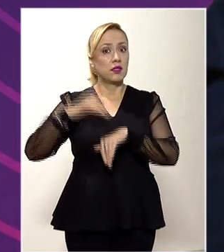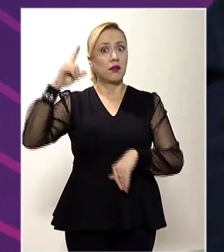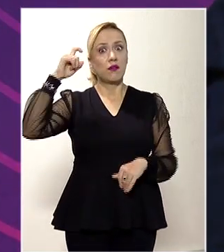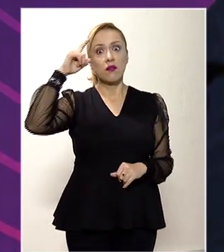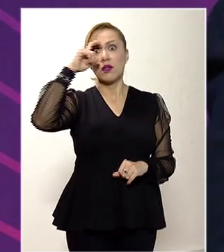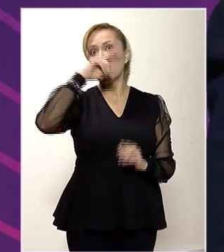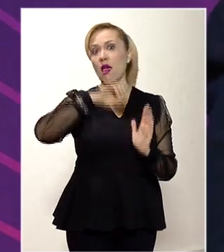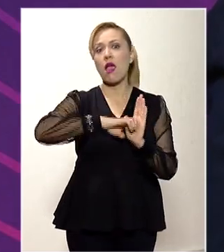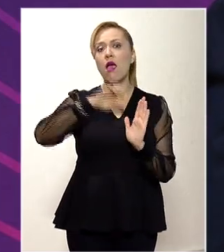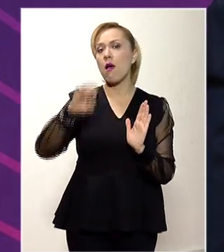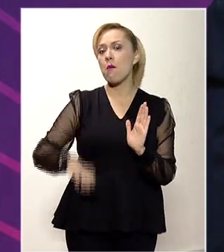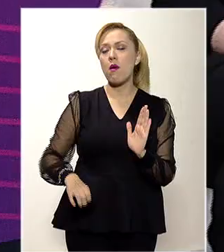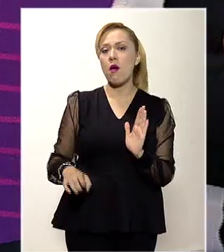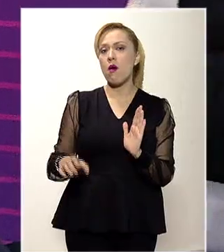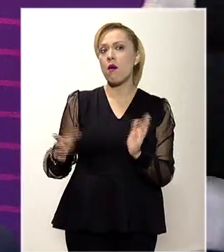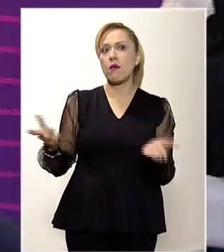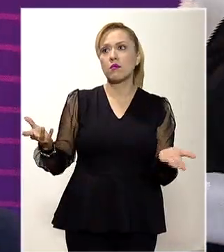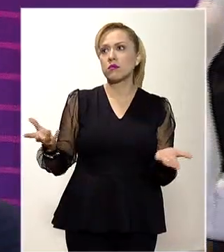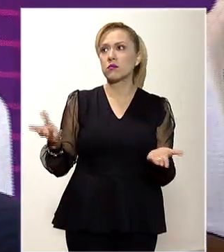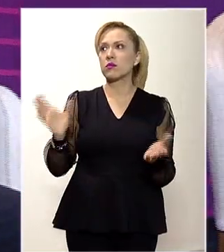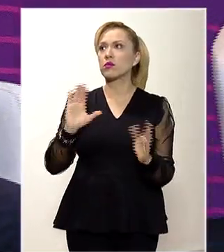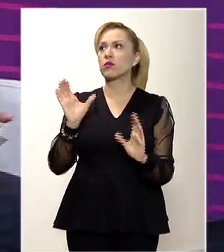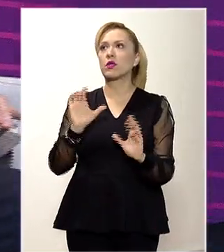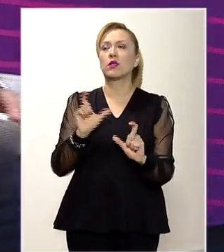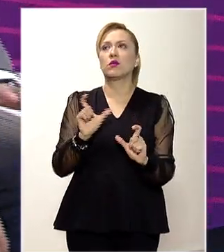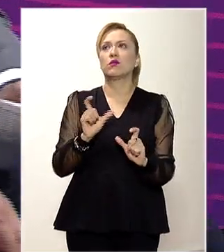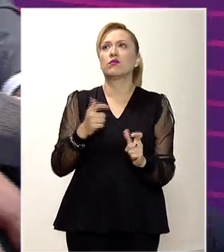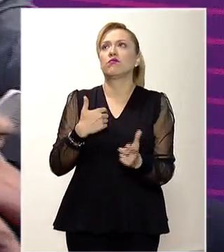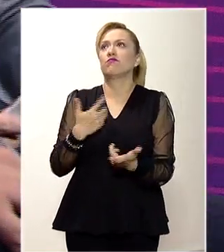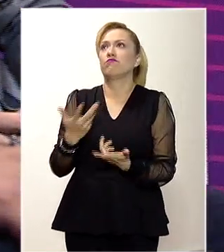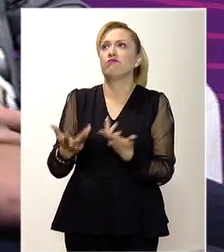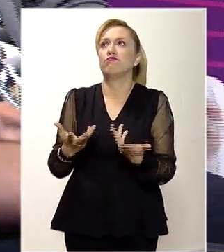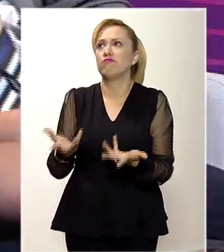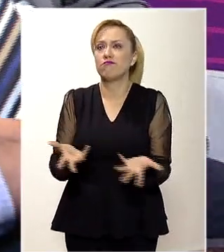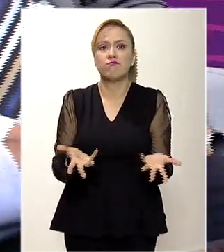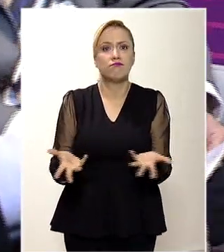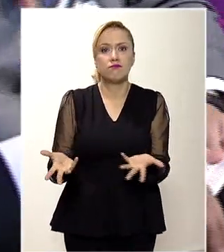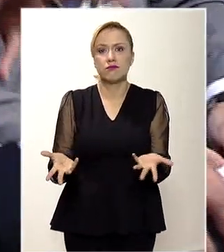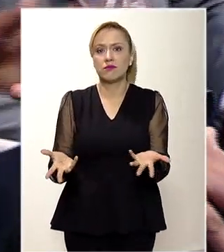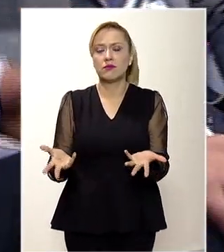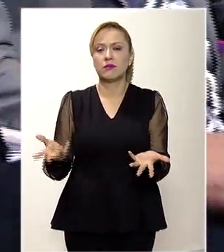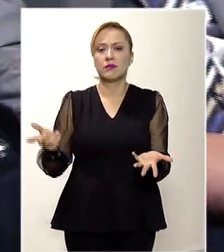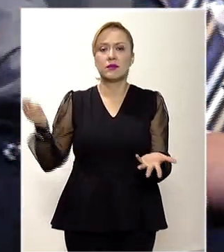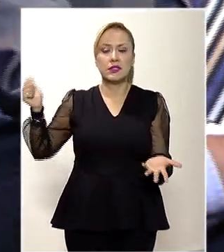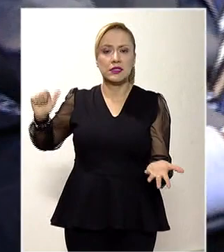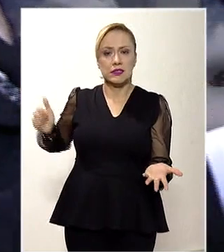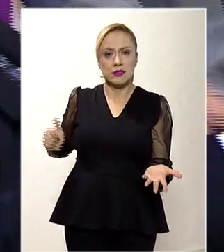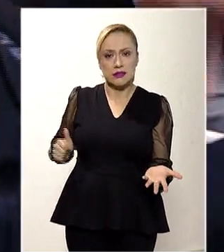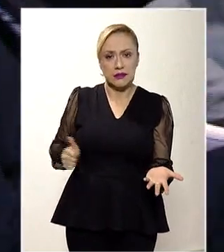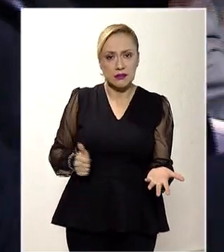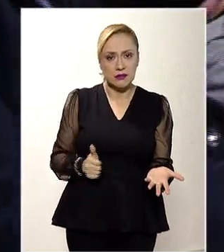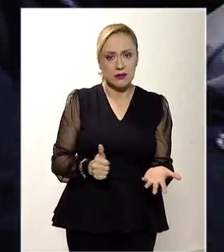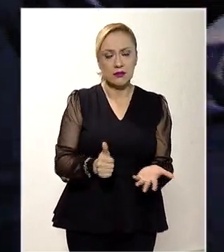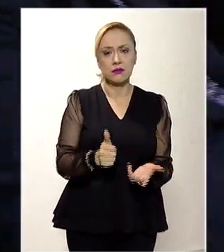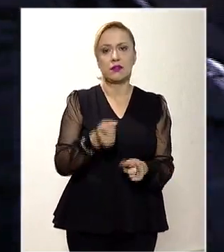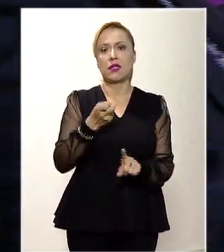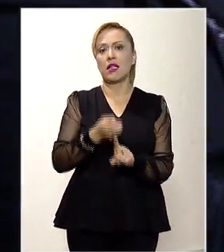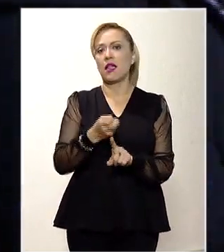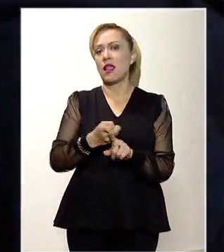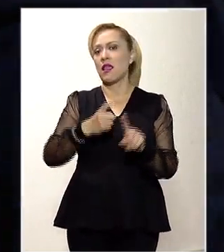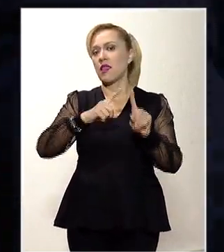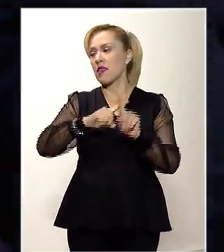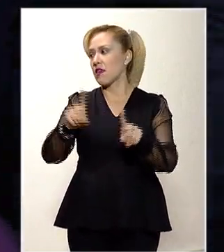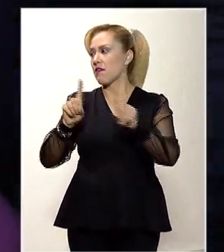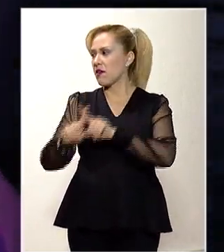el simple hecho que puedan hacer una denuncia, Claro. ¿no? Y como en su trayecto también por el país han sido objeto de